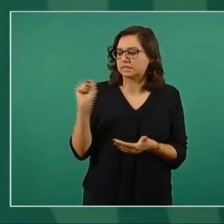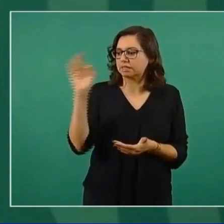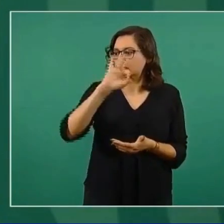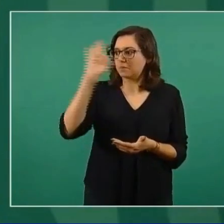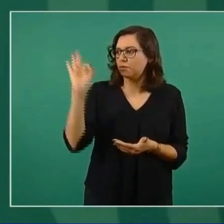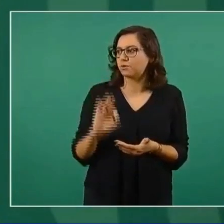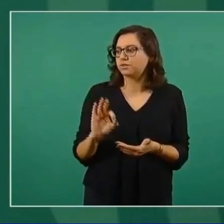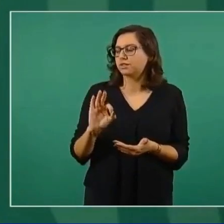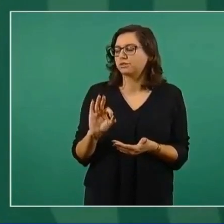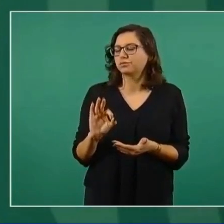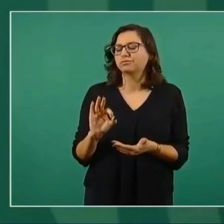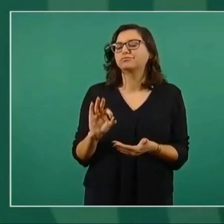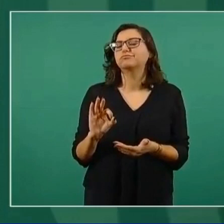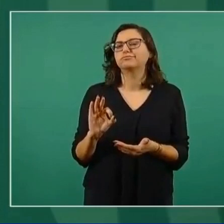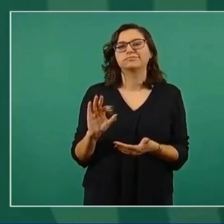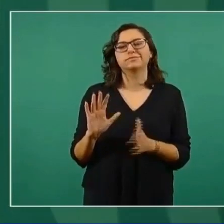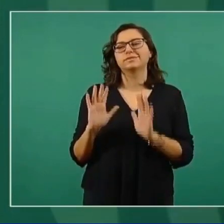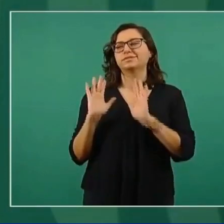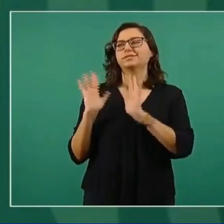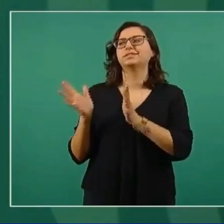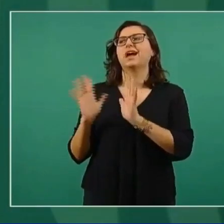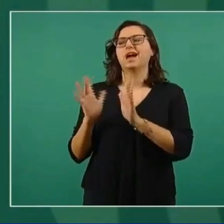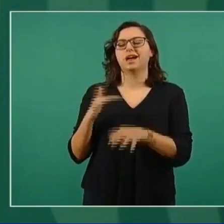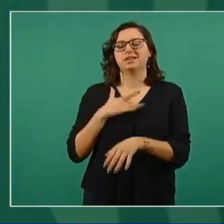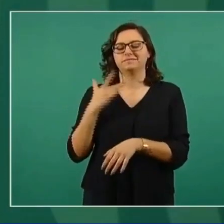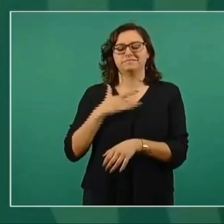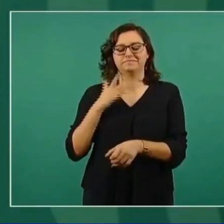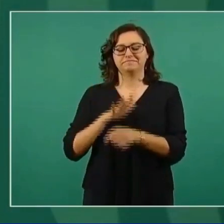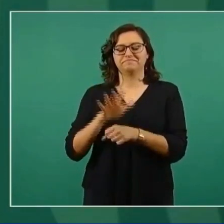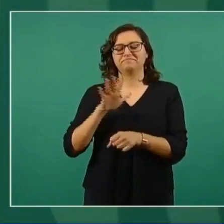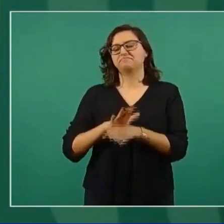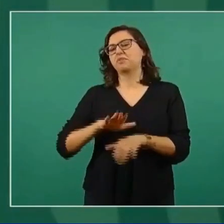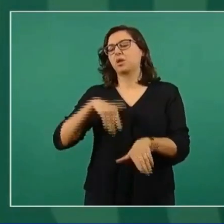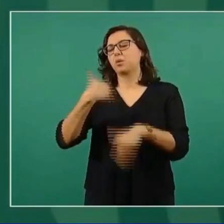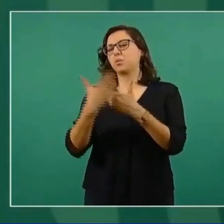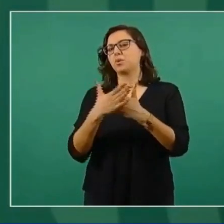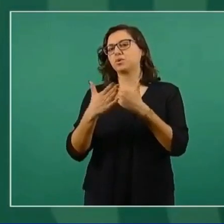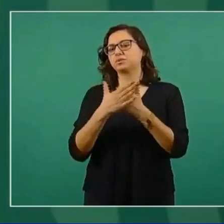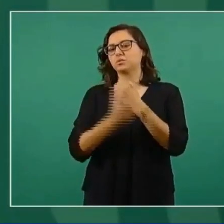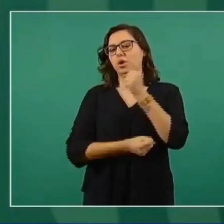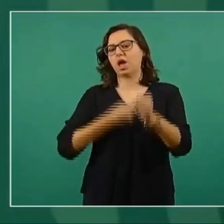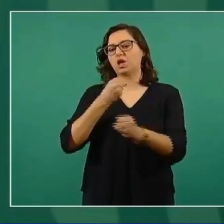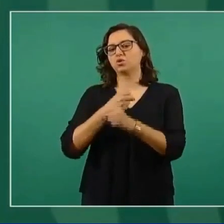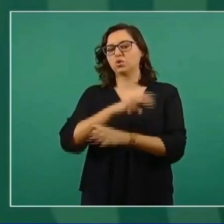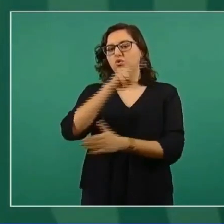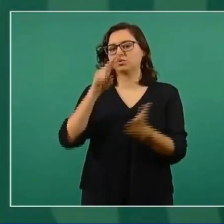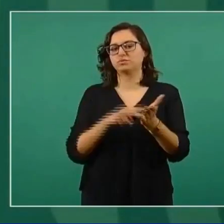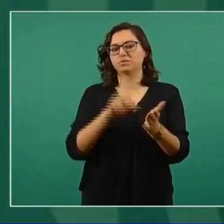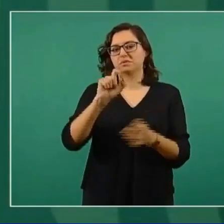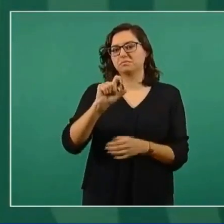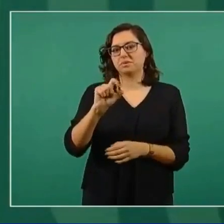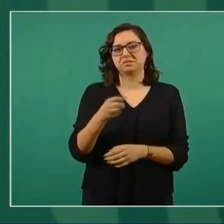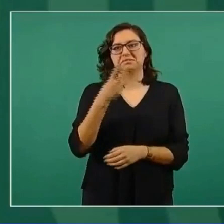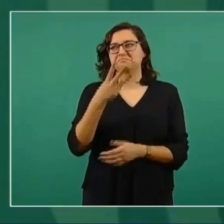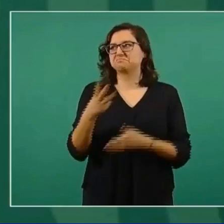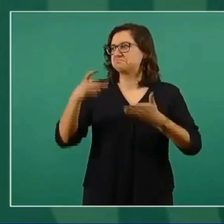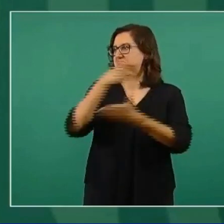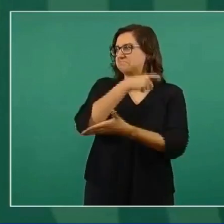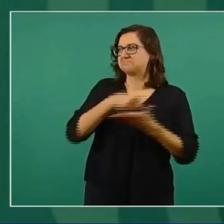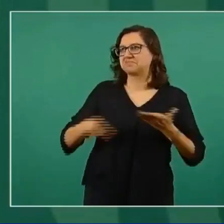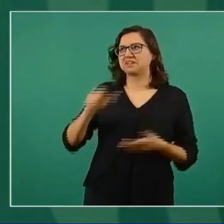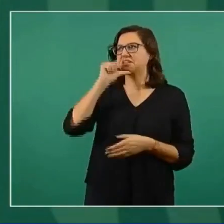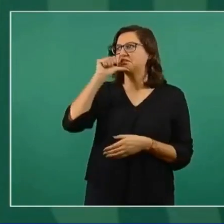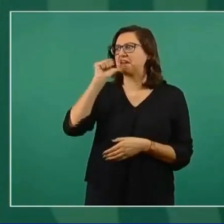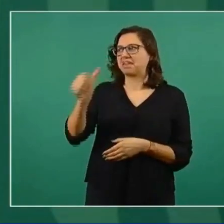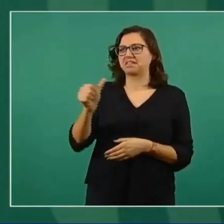decididos a que para el 23 dejemos ya de comprar las gasolinas.